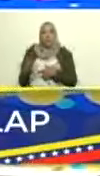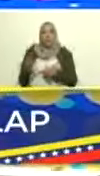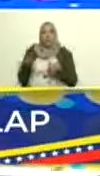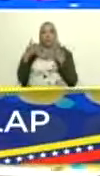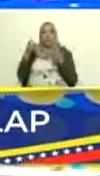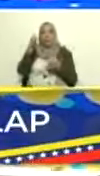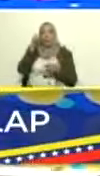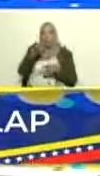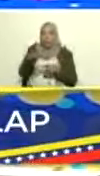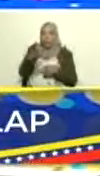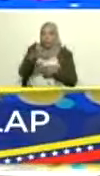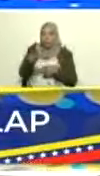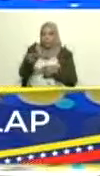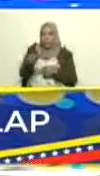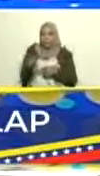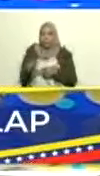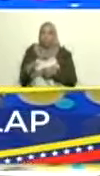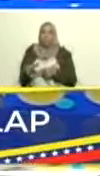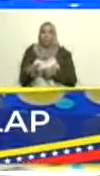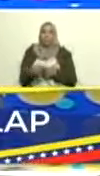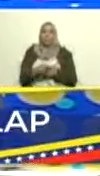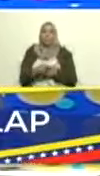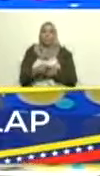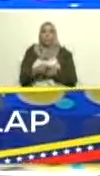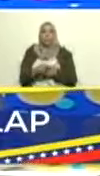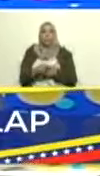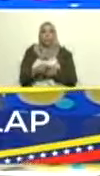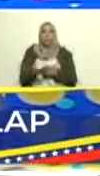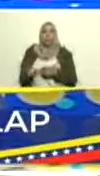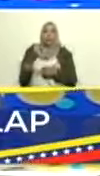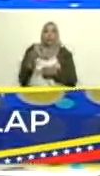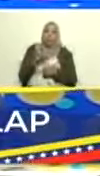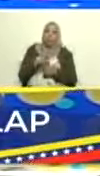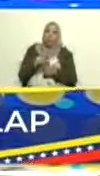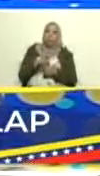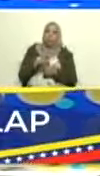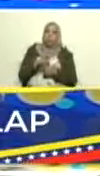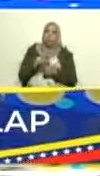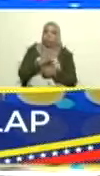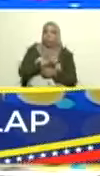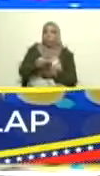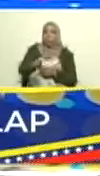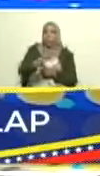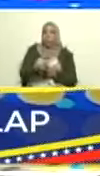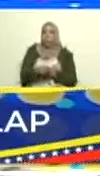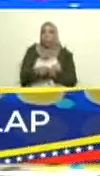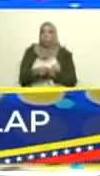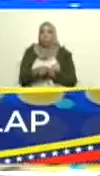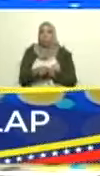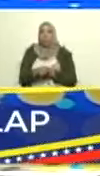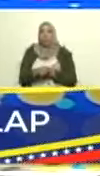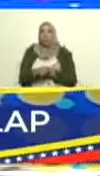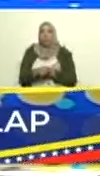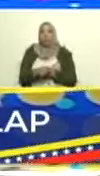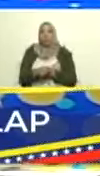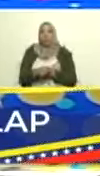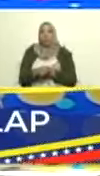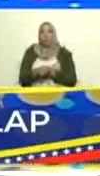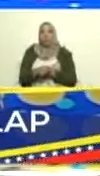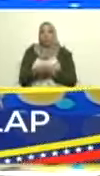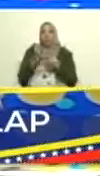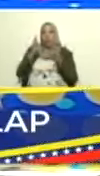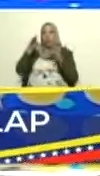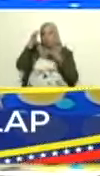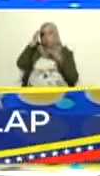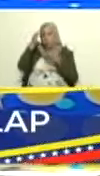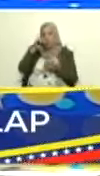Y doy la orden de incorporar en los atención